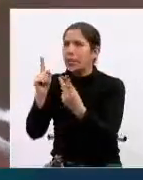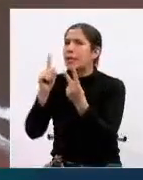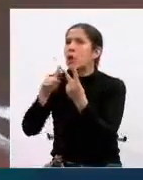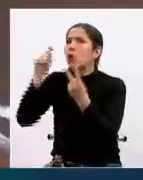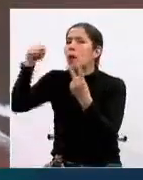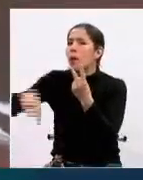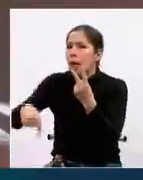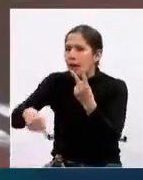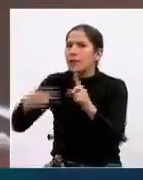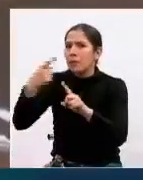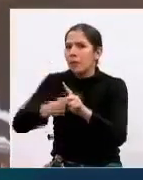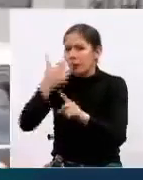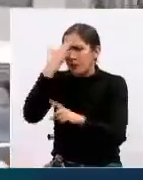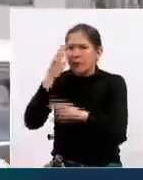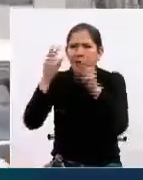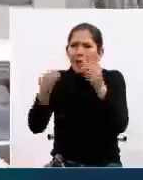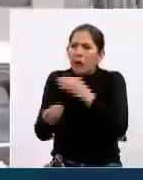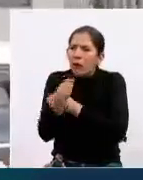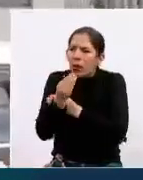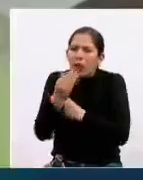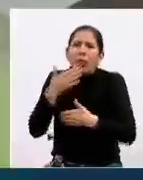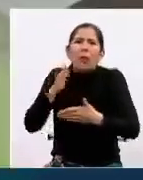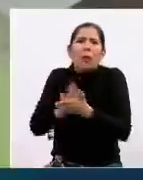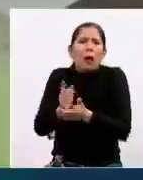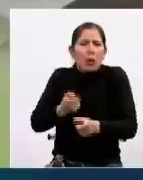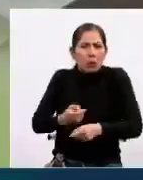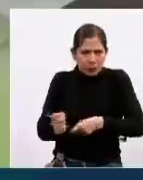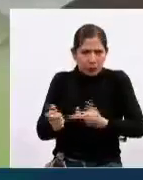del mes por tema de intoxicación.